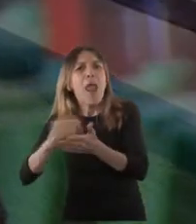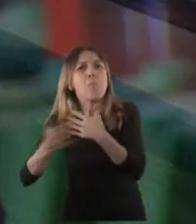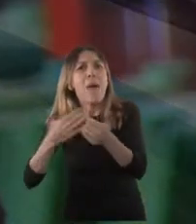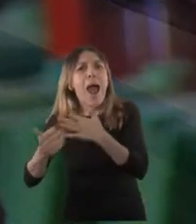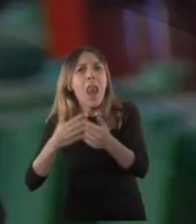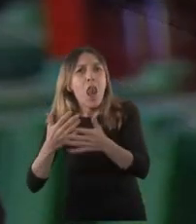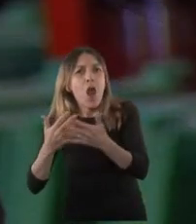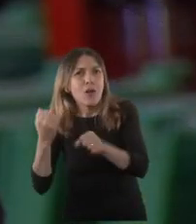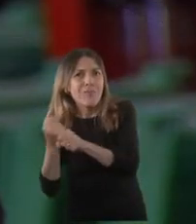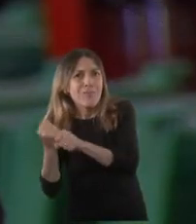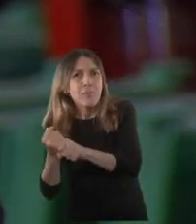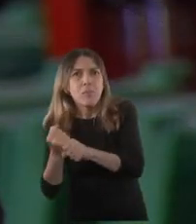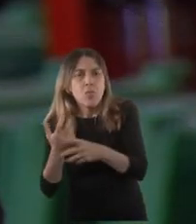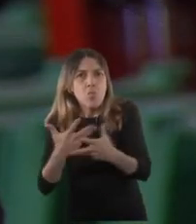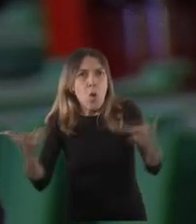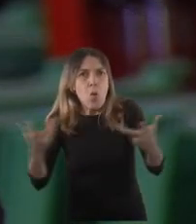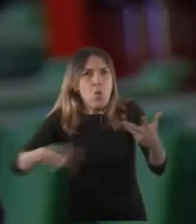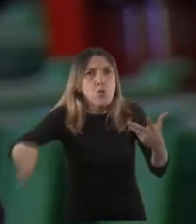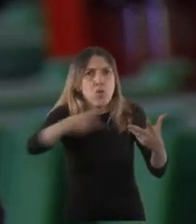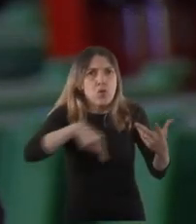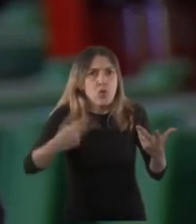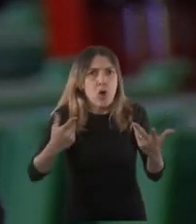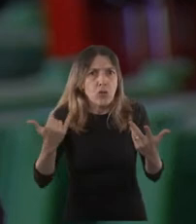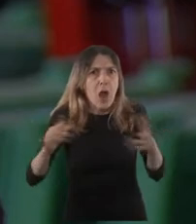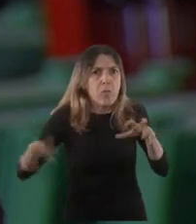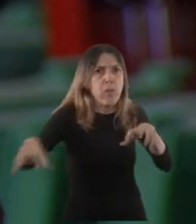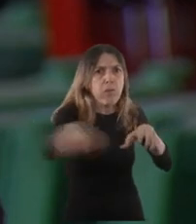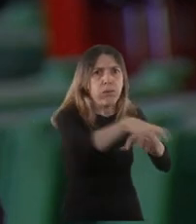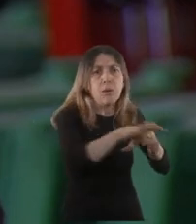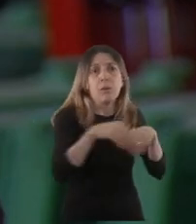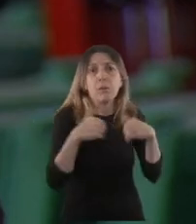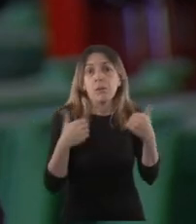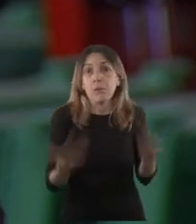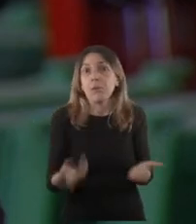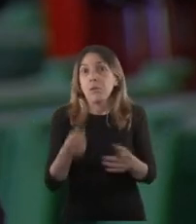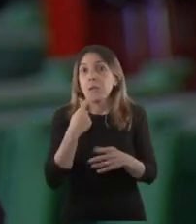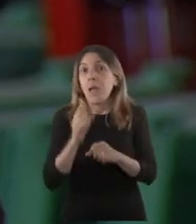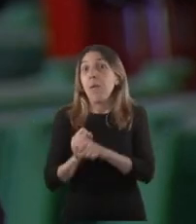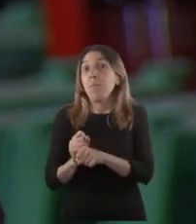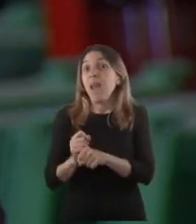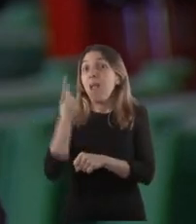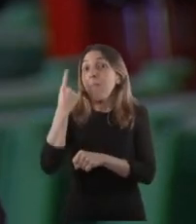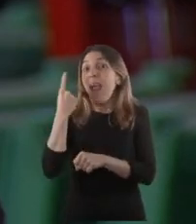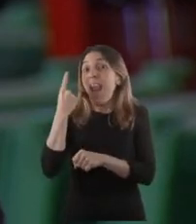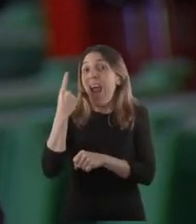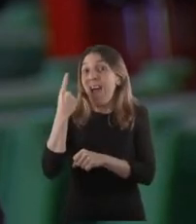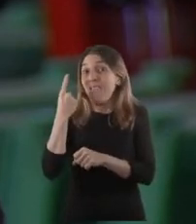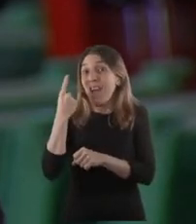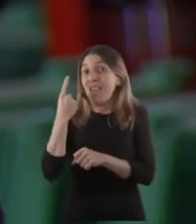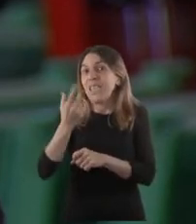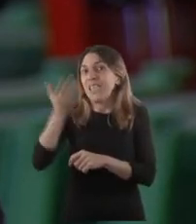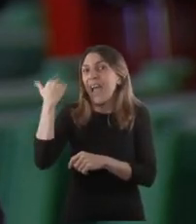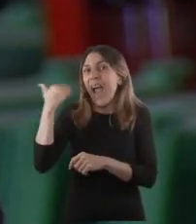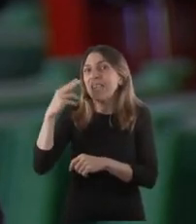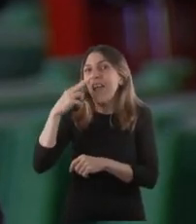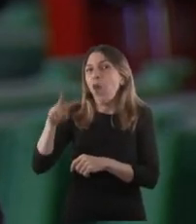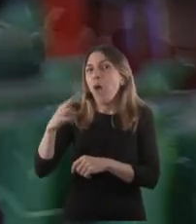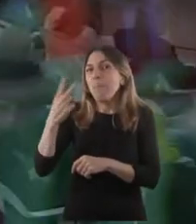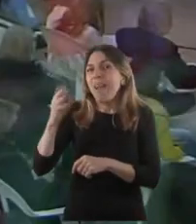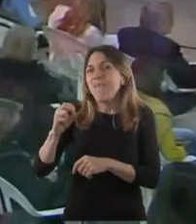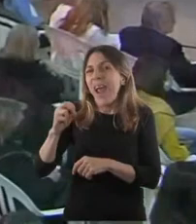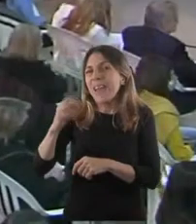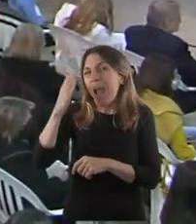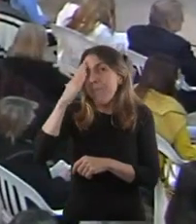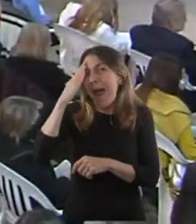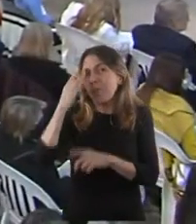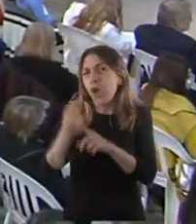mucho de eso. Y realmente todo esto se dio en la primera exposición que tuvimos allá por el 2020 en